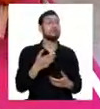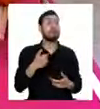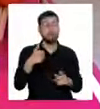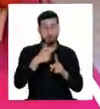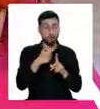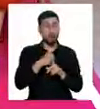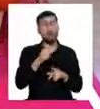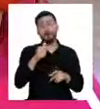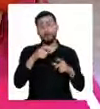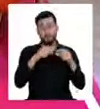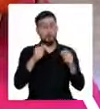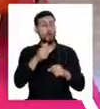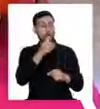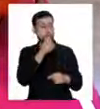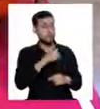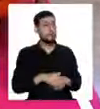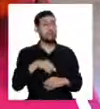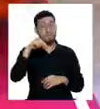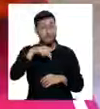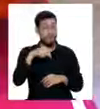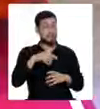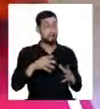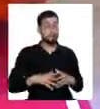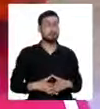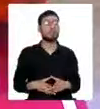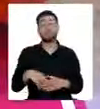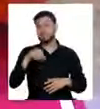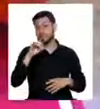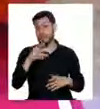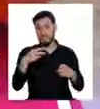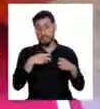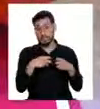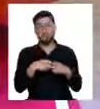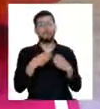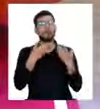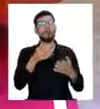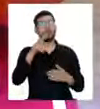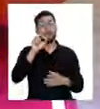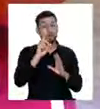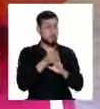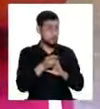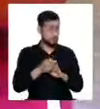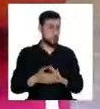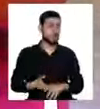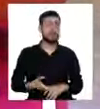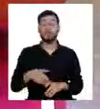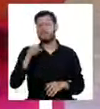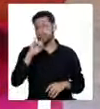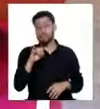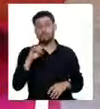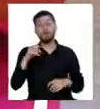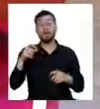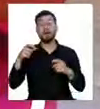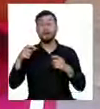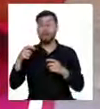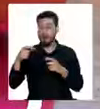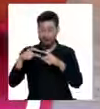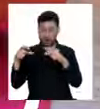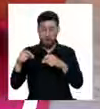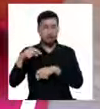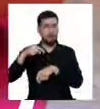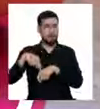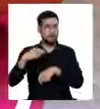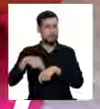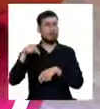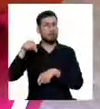genera un usuario y contraseña, y a ese usuario, si desea electrónica, se le da en 30 minutos. Sí. Si desea física, nos